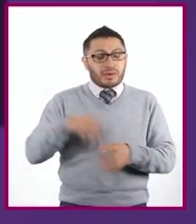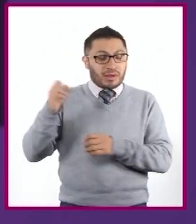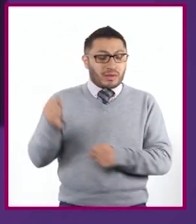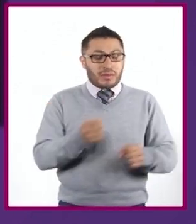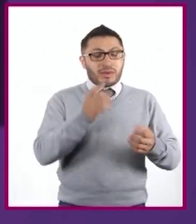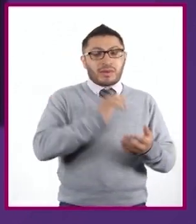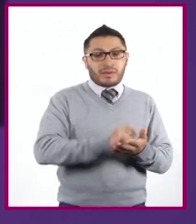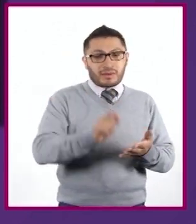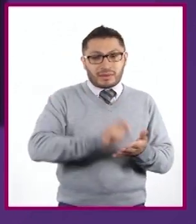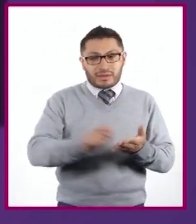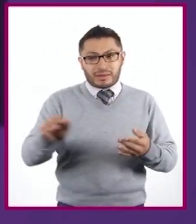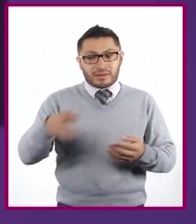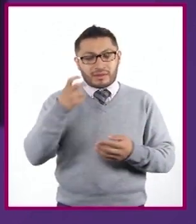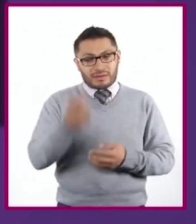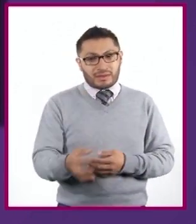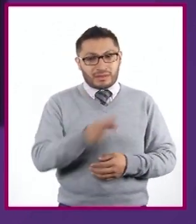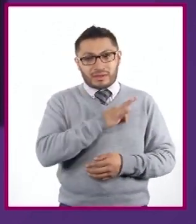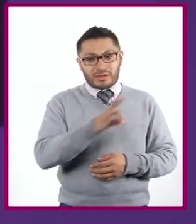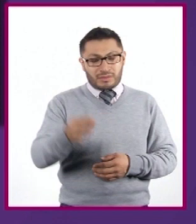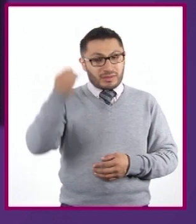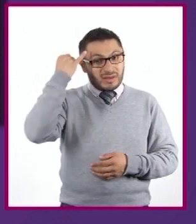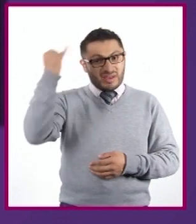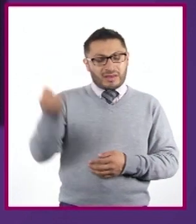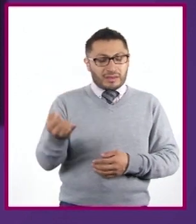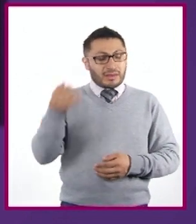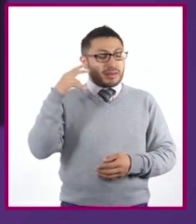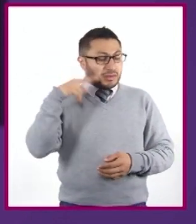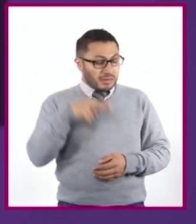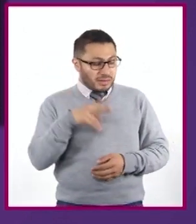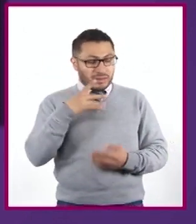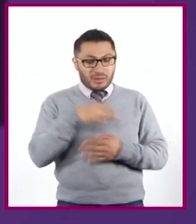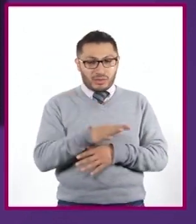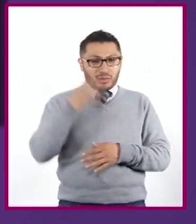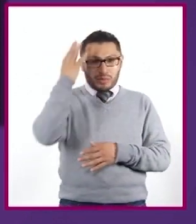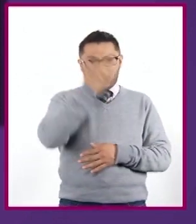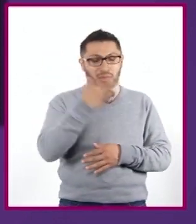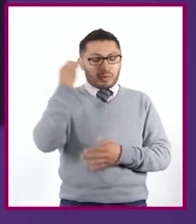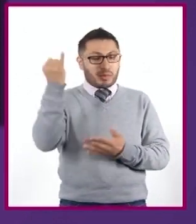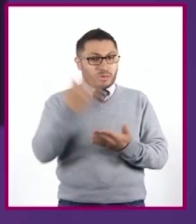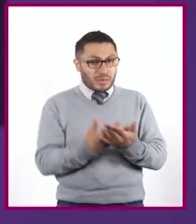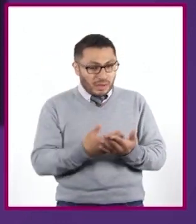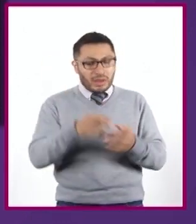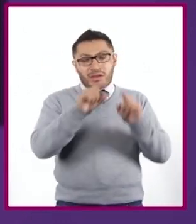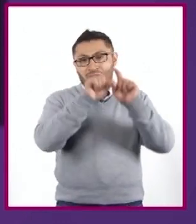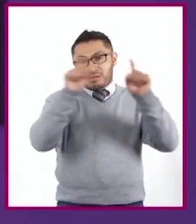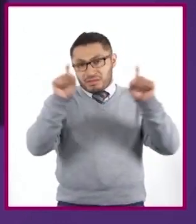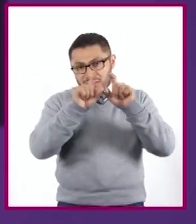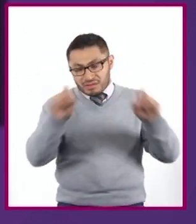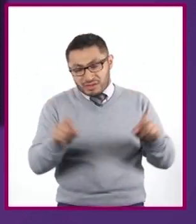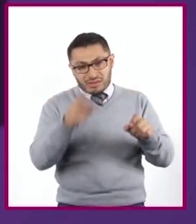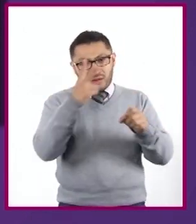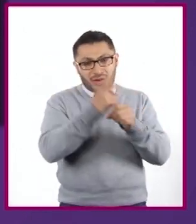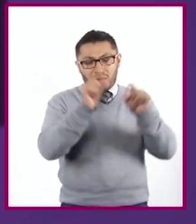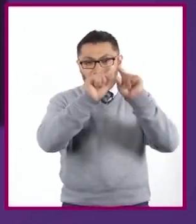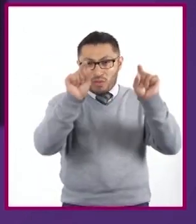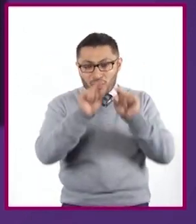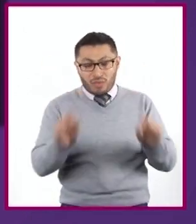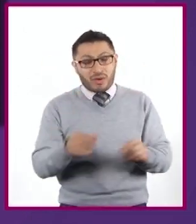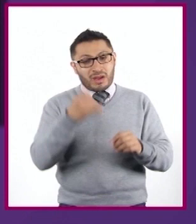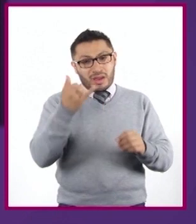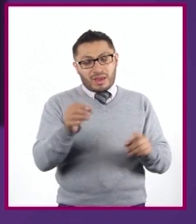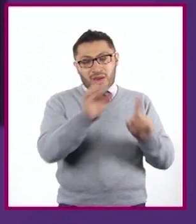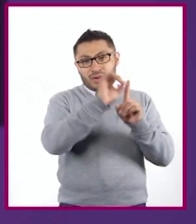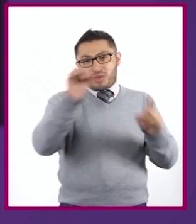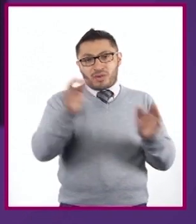ya que con esta podemos darnos una idea general mediante el análisis de las imágenes, los títulos, subtítulos y estructura del